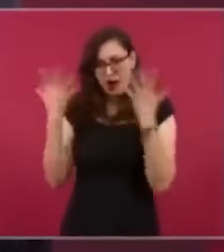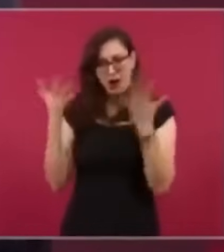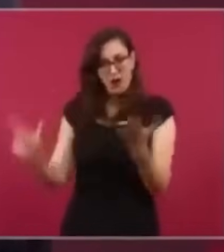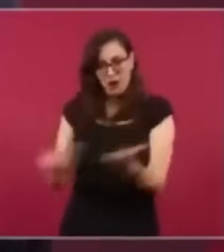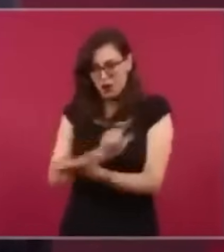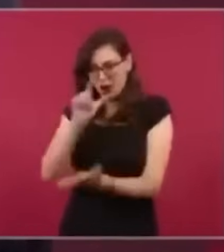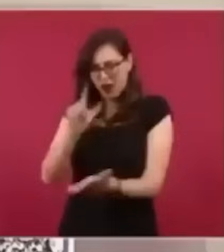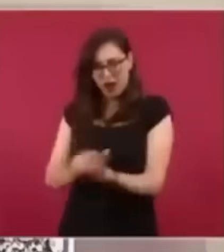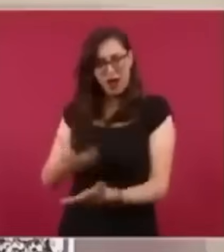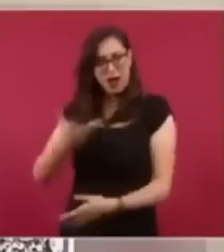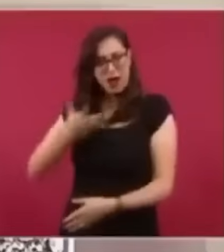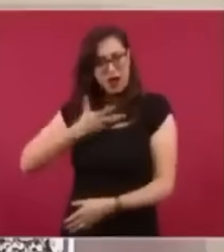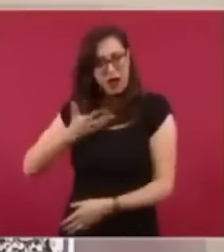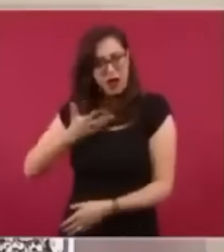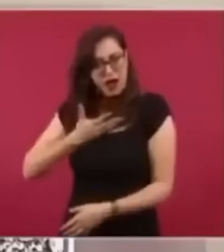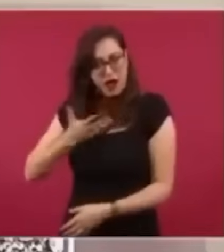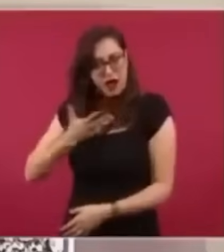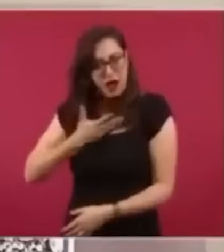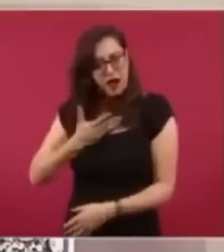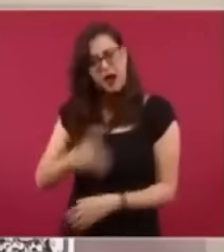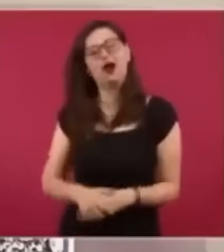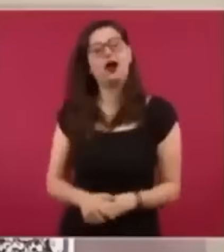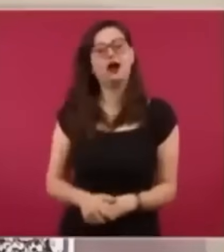¿sí? Tiene